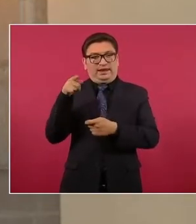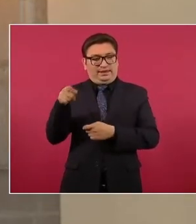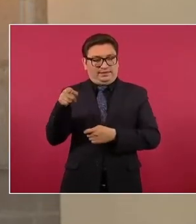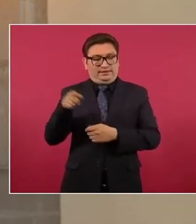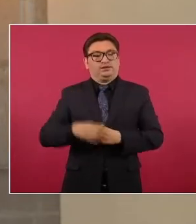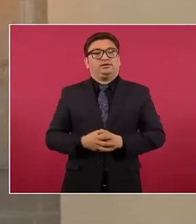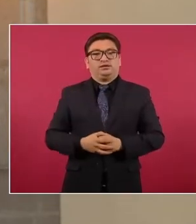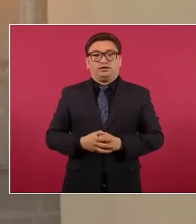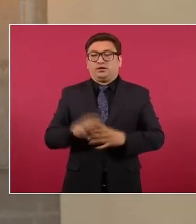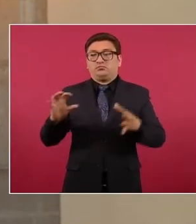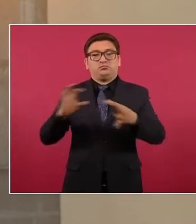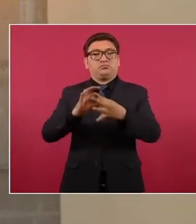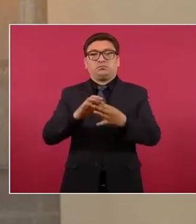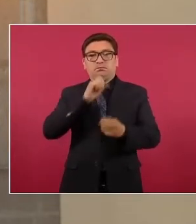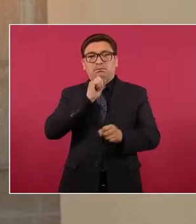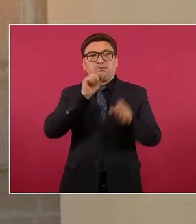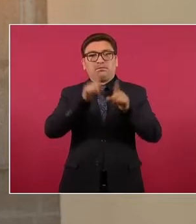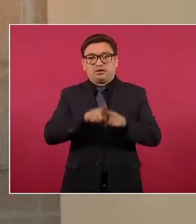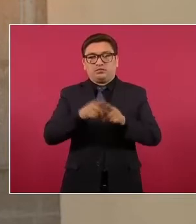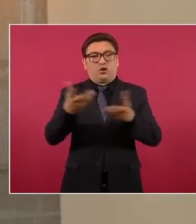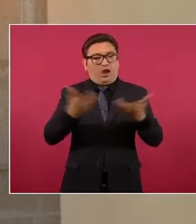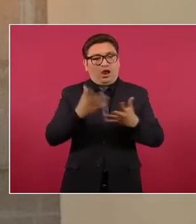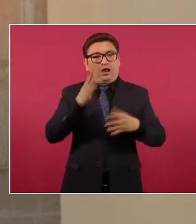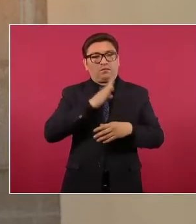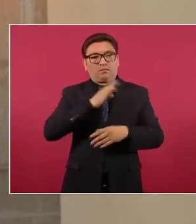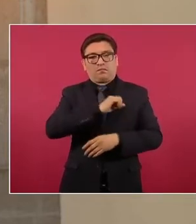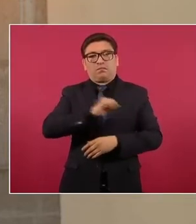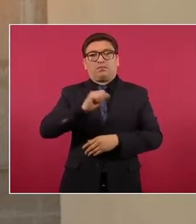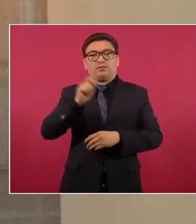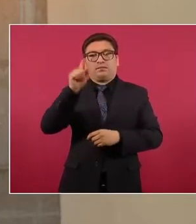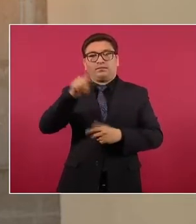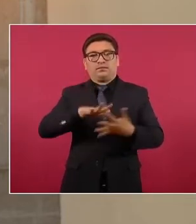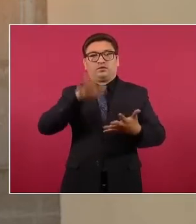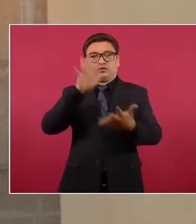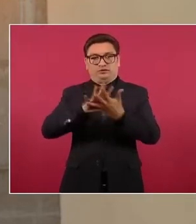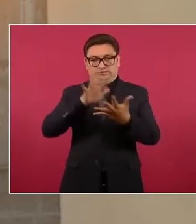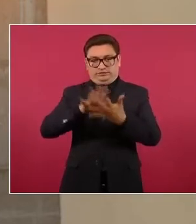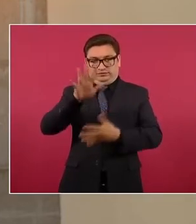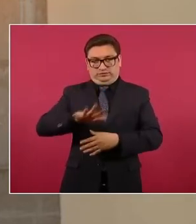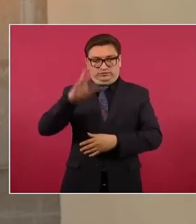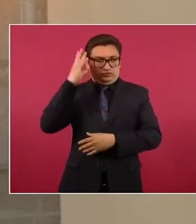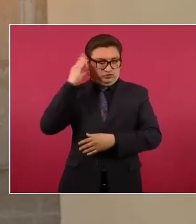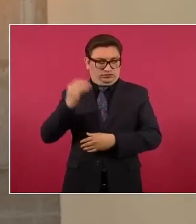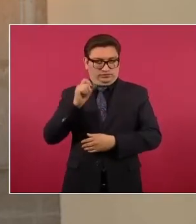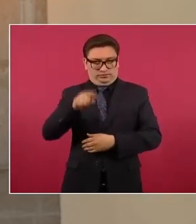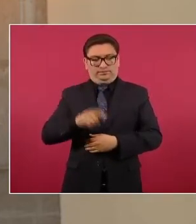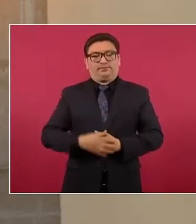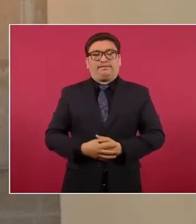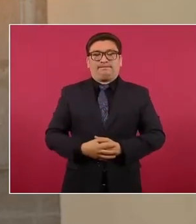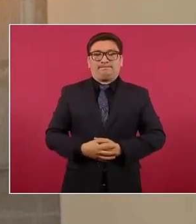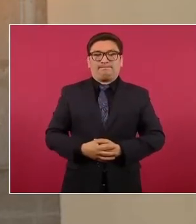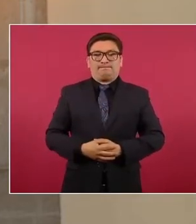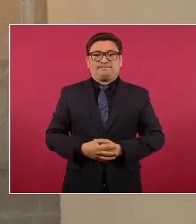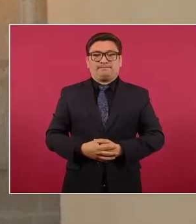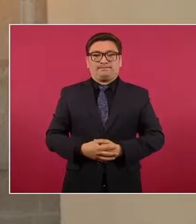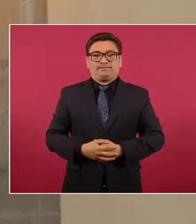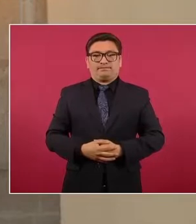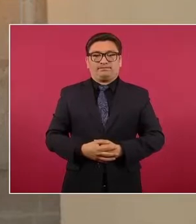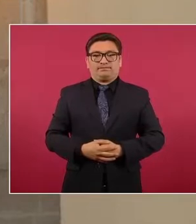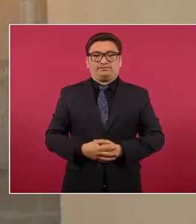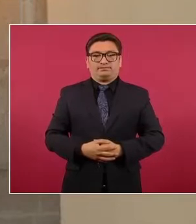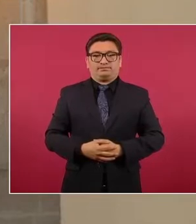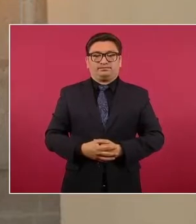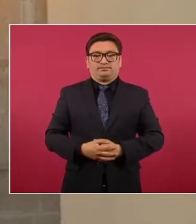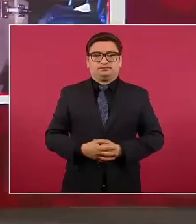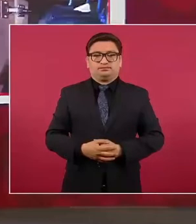también en eventos criminales en el penal de aquella entidad. Siguiente. También